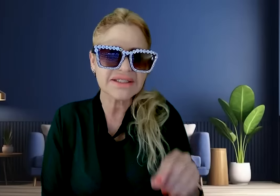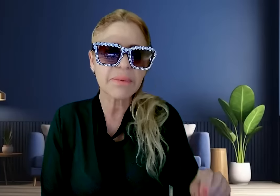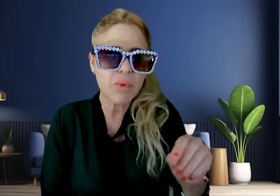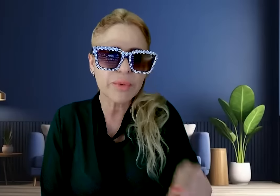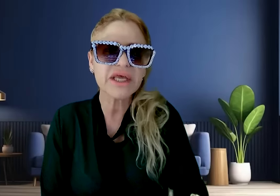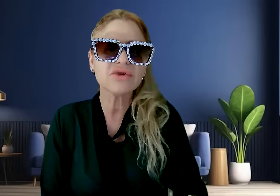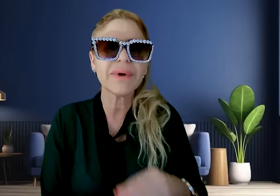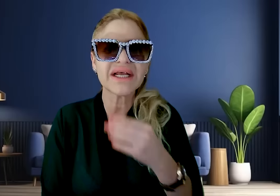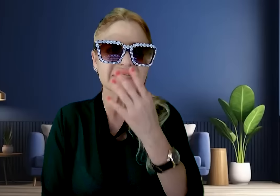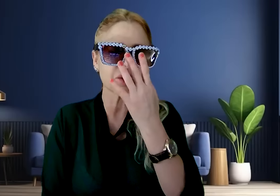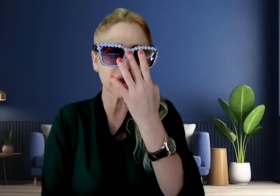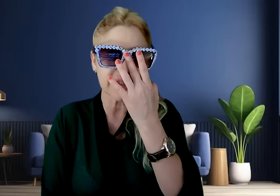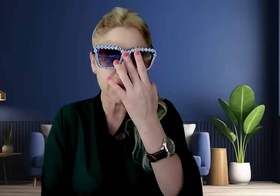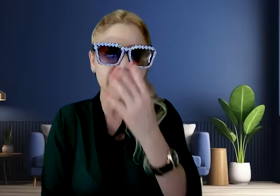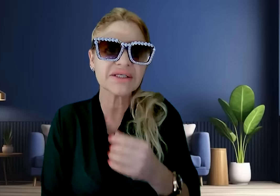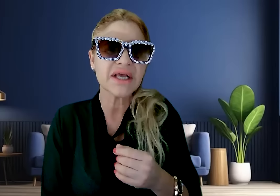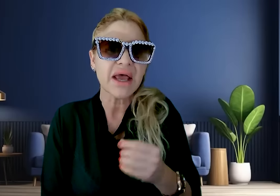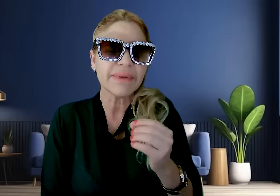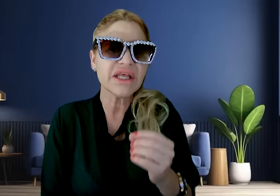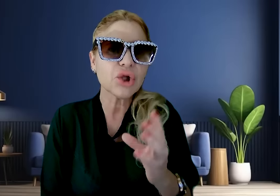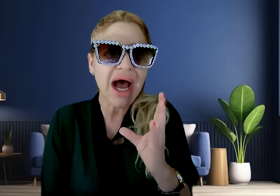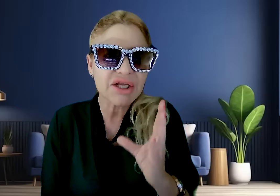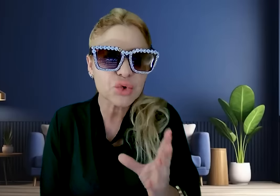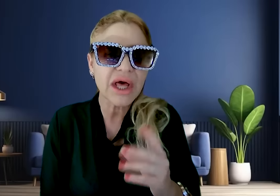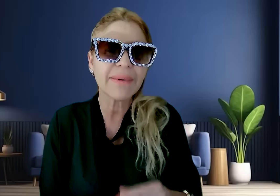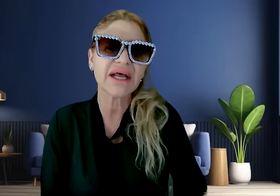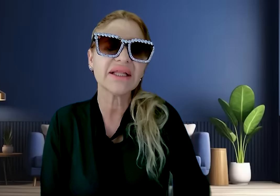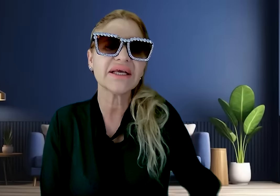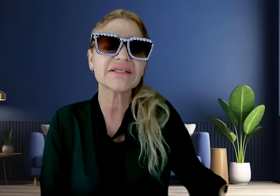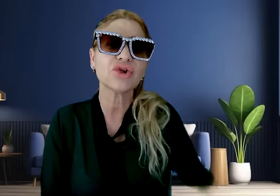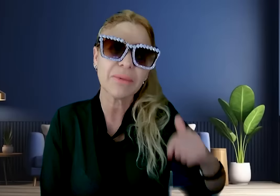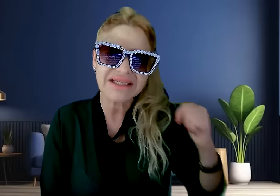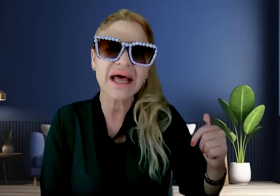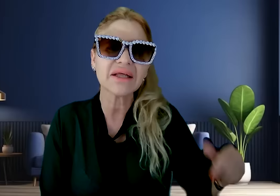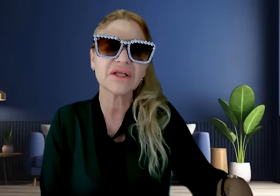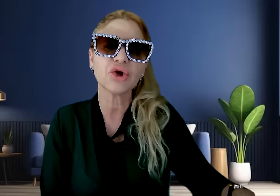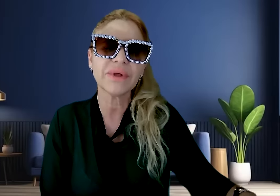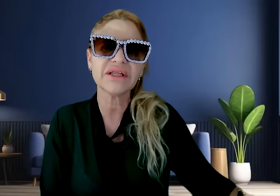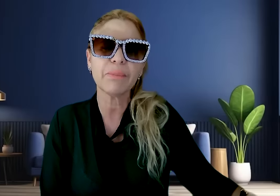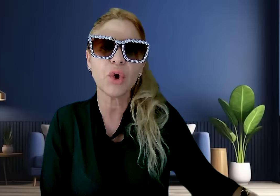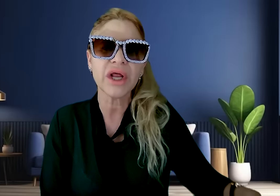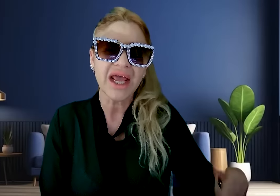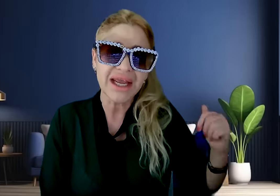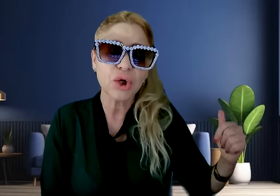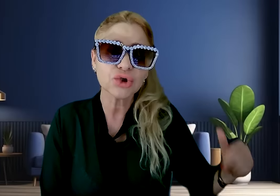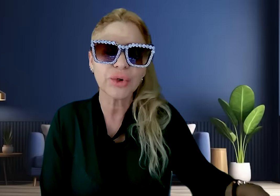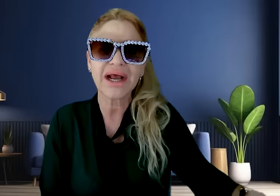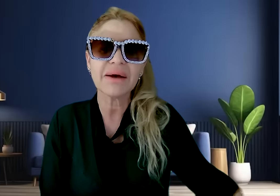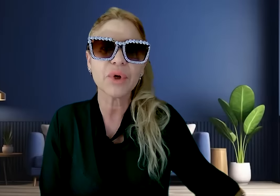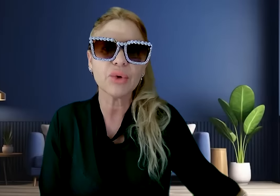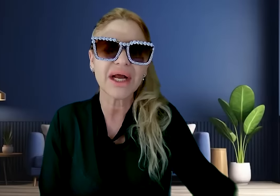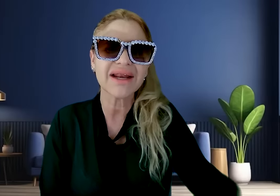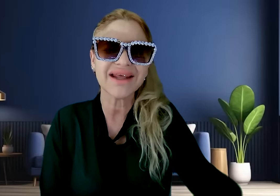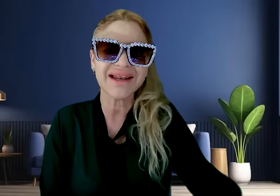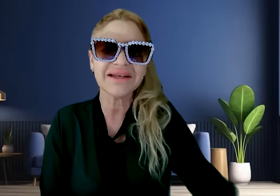quien se esté moviendo para hacer donaciones, pidiendo ayuda para la gente que ha sido devastada anteriormente por el otro